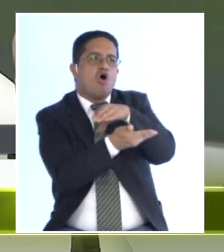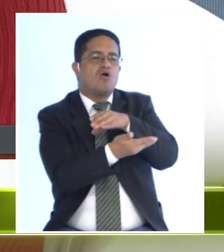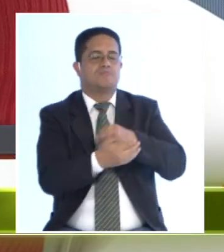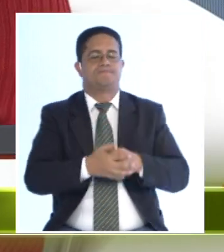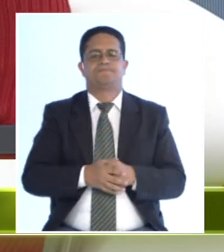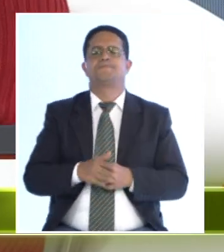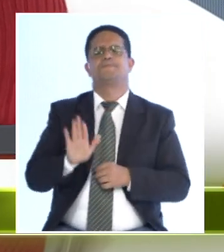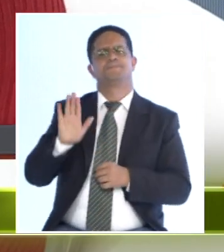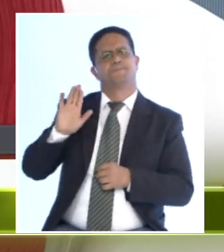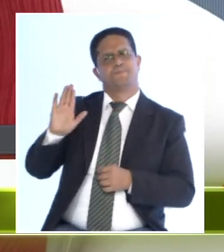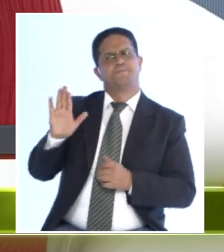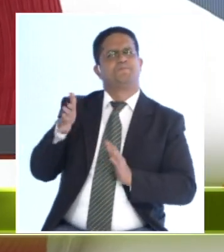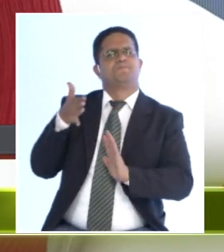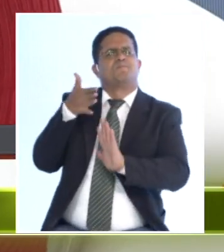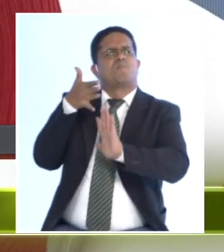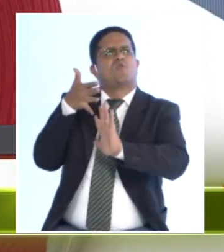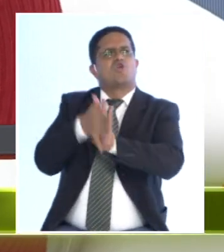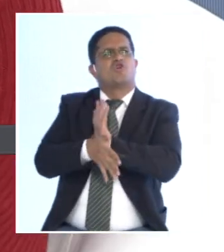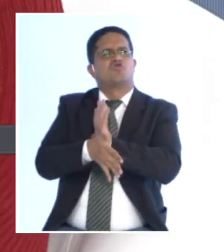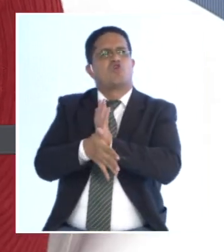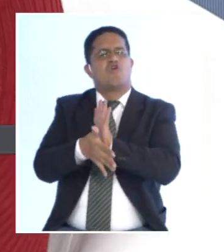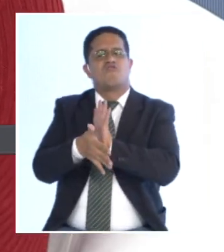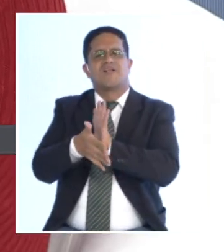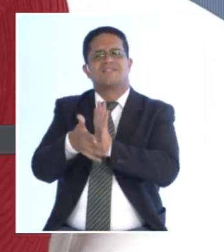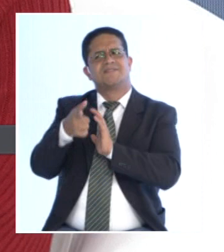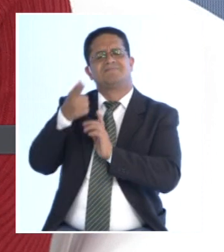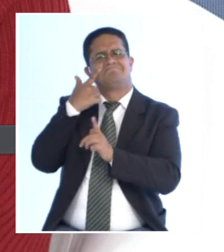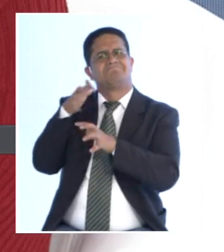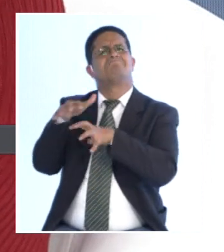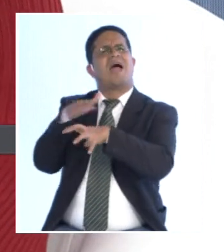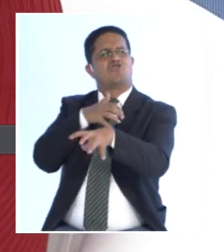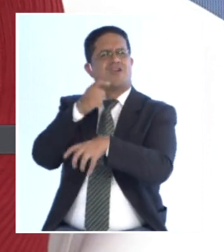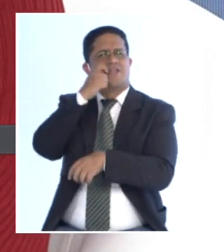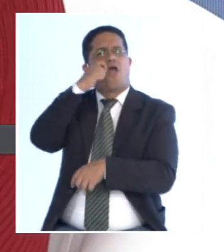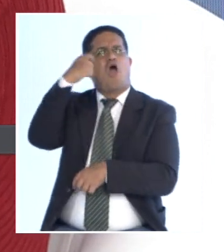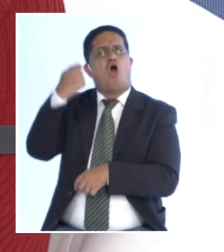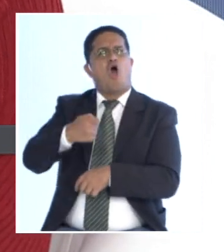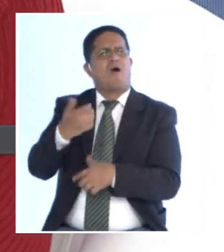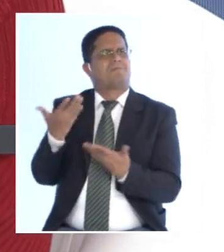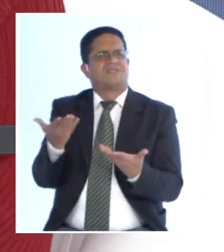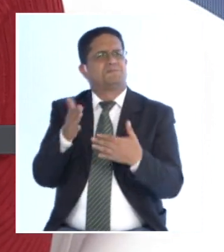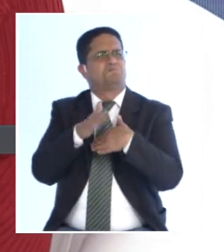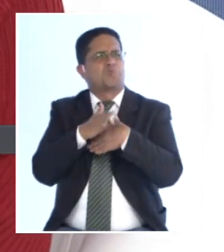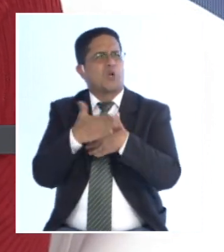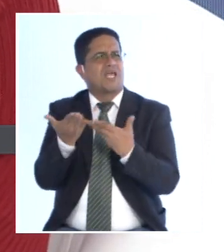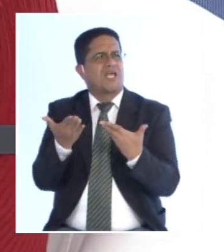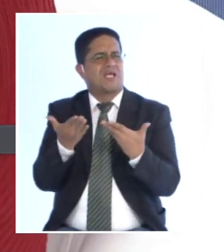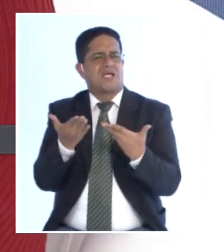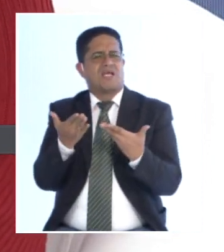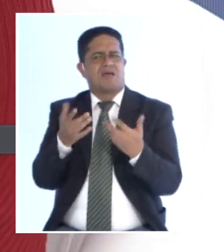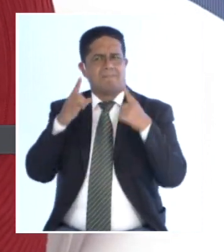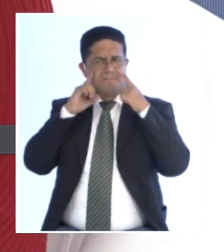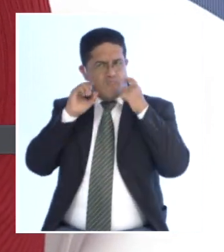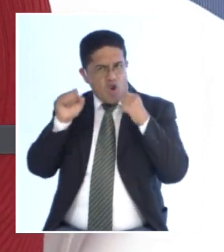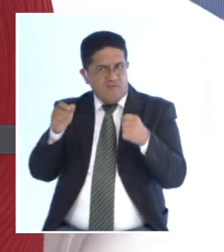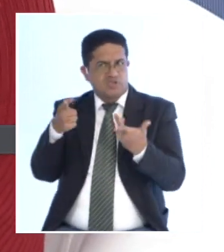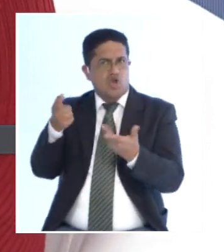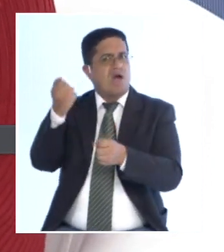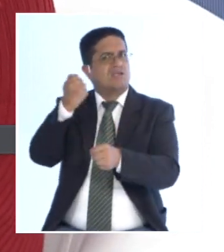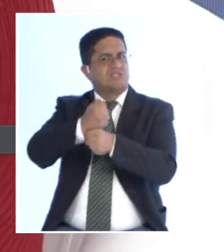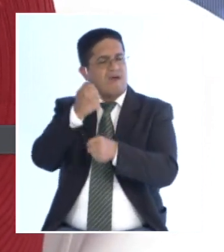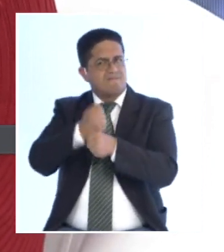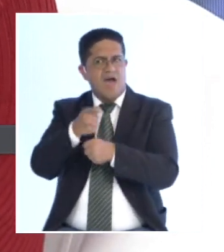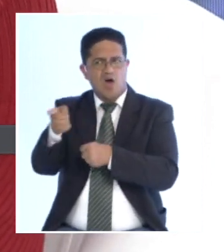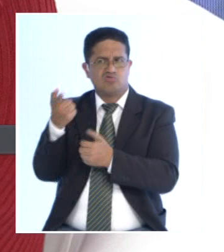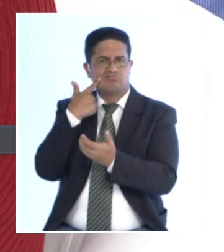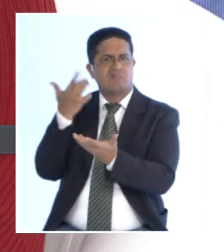importante. respecto a que es más predominante en caballeros, ¿es debido a las actividades o profesiones a las que se dedican, como nos estaba hablando